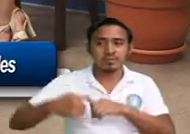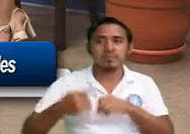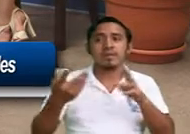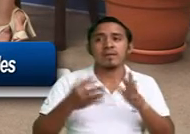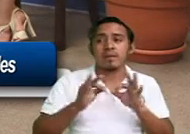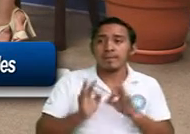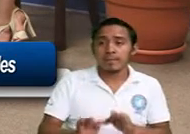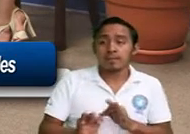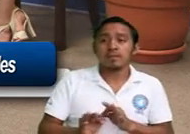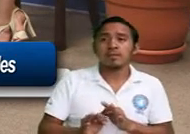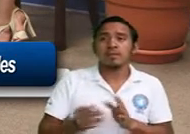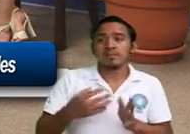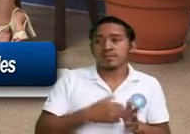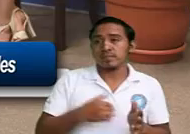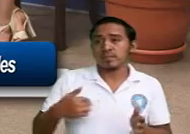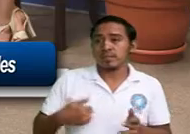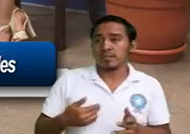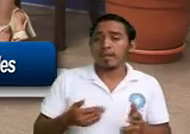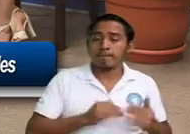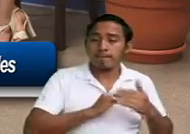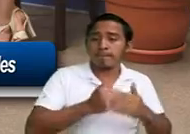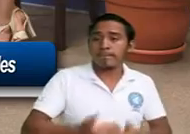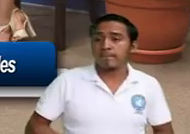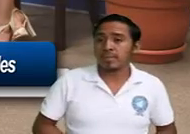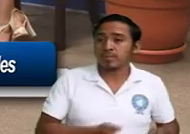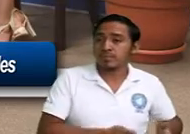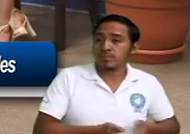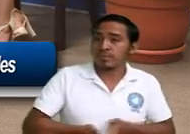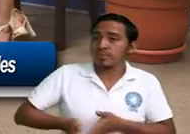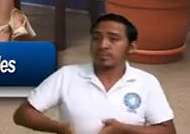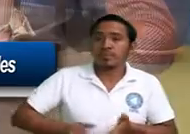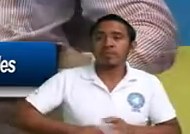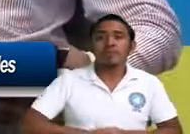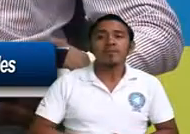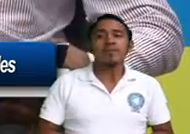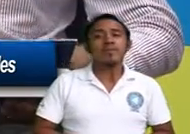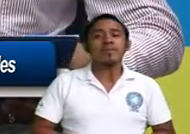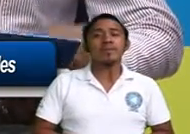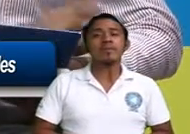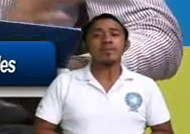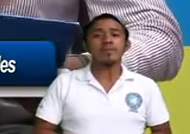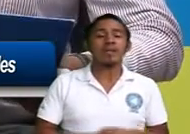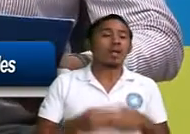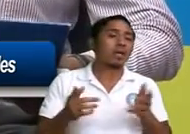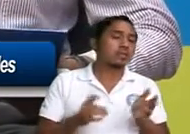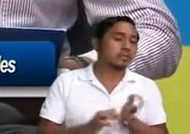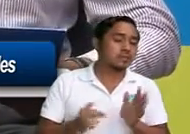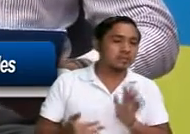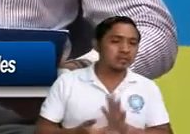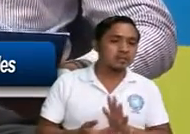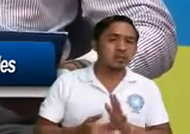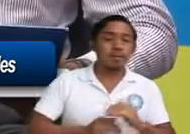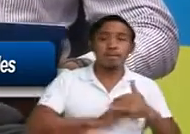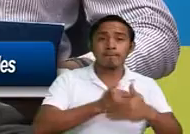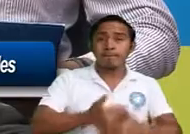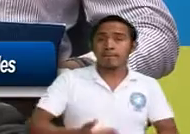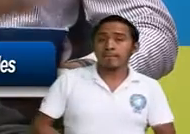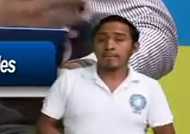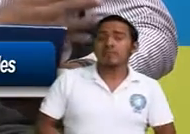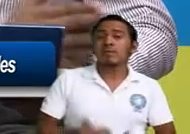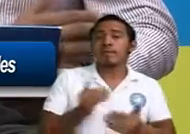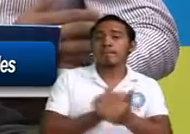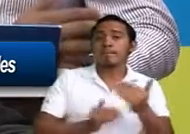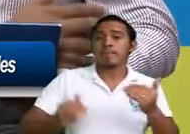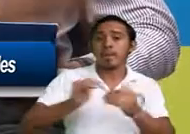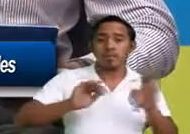pegarse bien y desarrollar el embarazo múltiple. Entonces quiere decir que los embarazos múltiples son más frecuentes